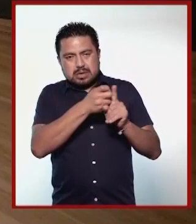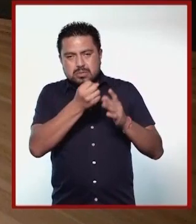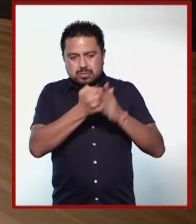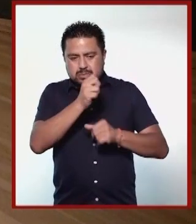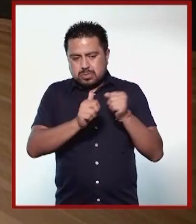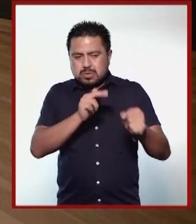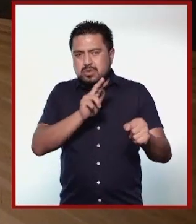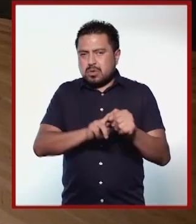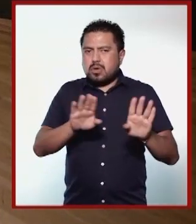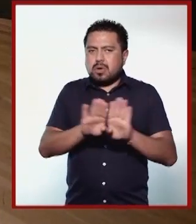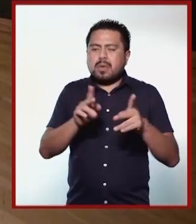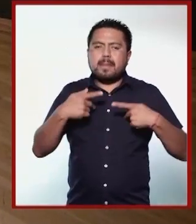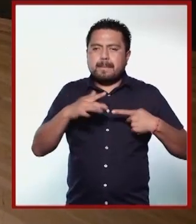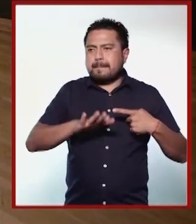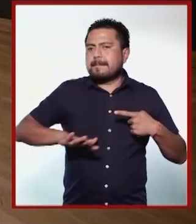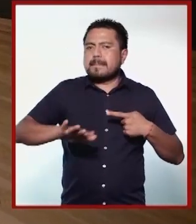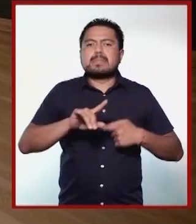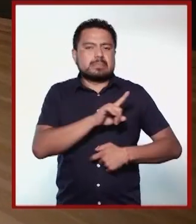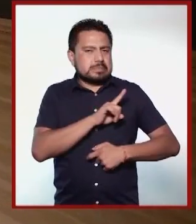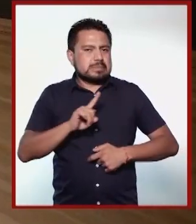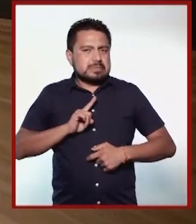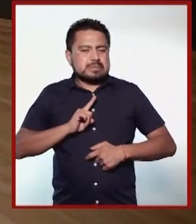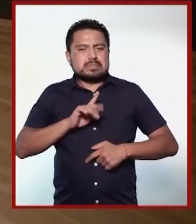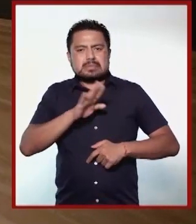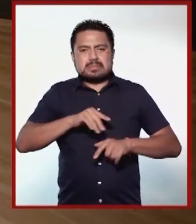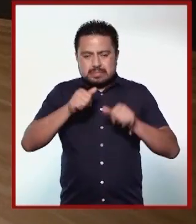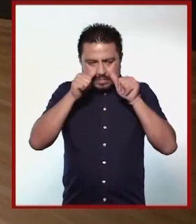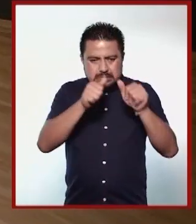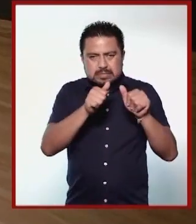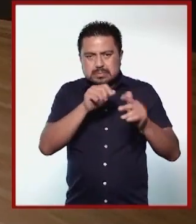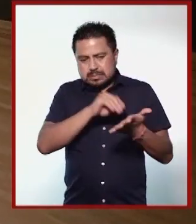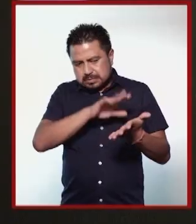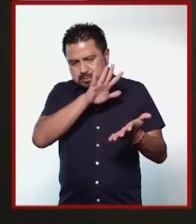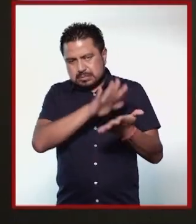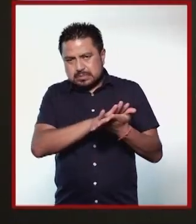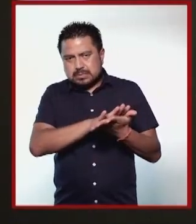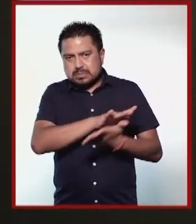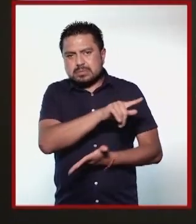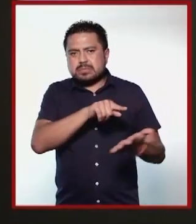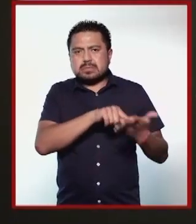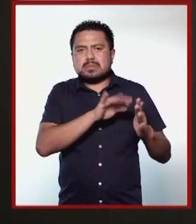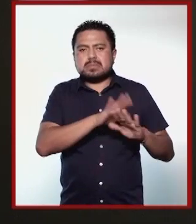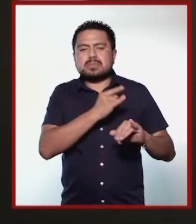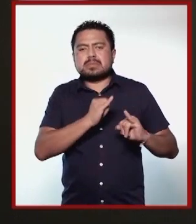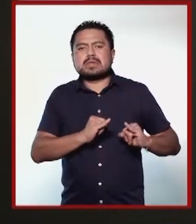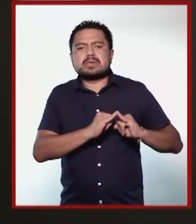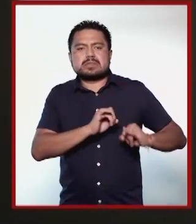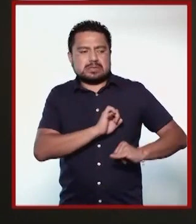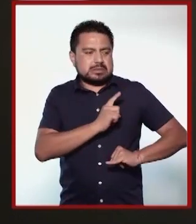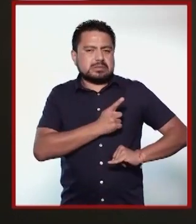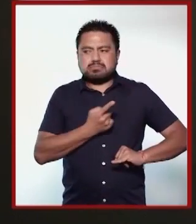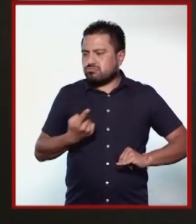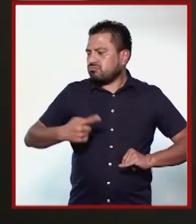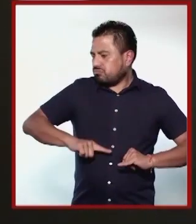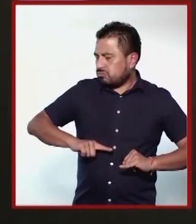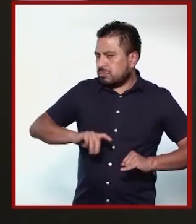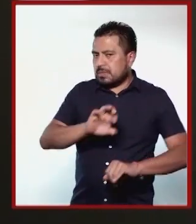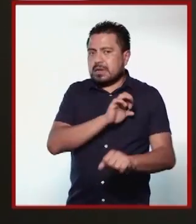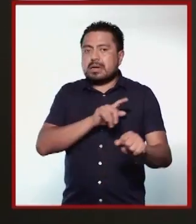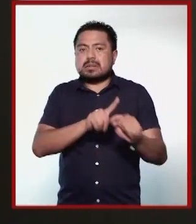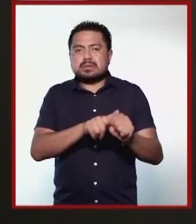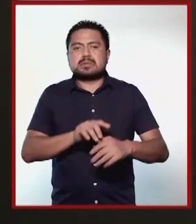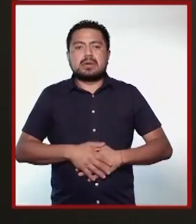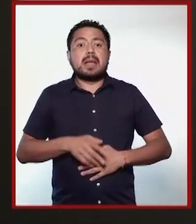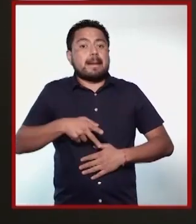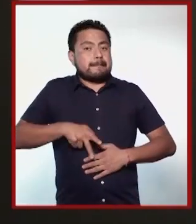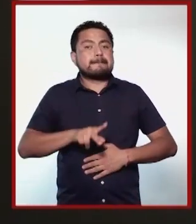normalidad como individuos, debemos atender las medidas establecidas por las instituciones de salud públicas especializadas,